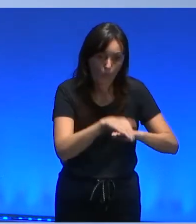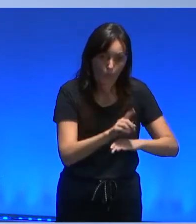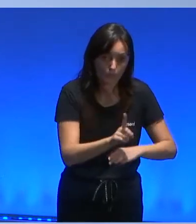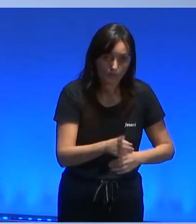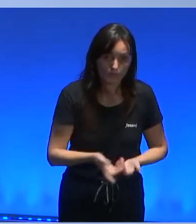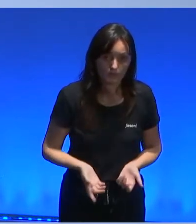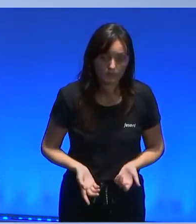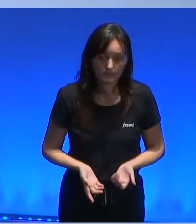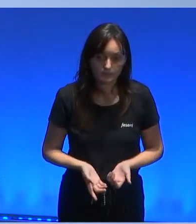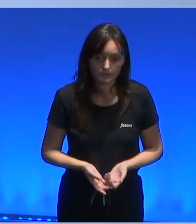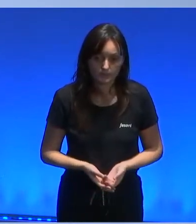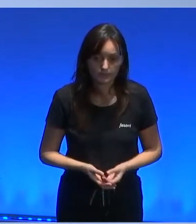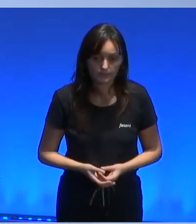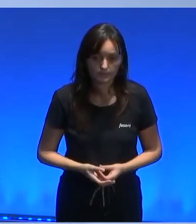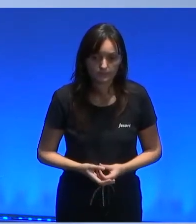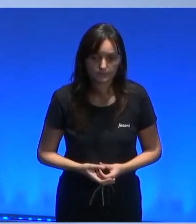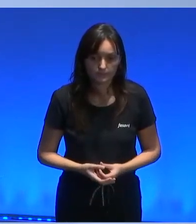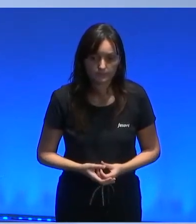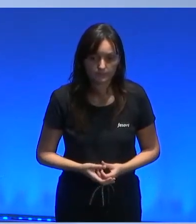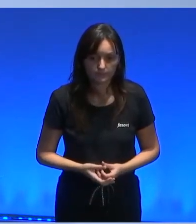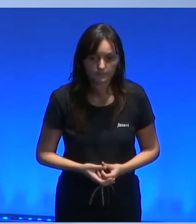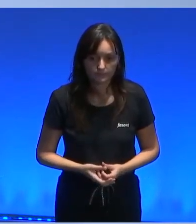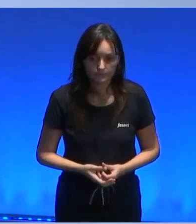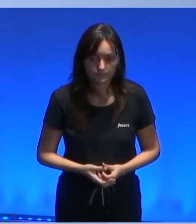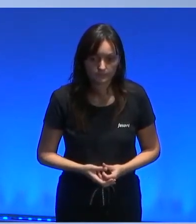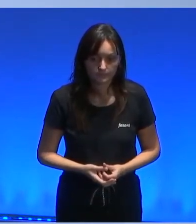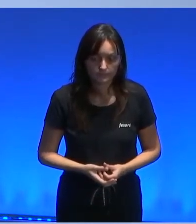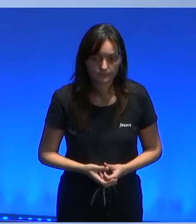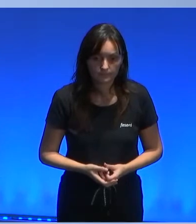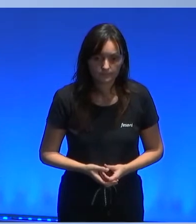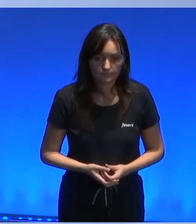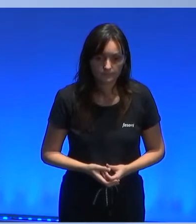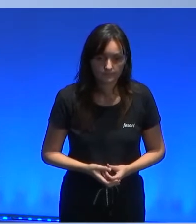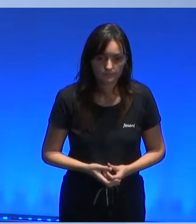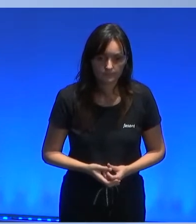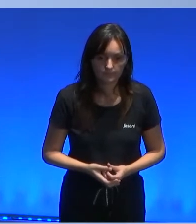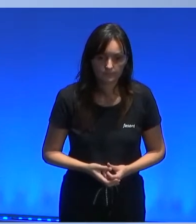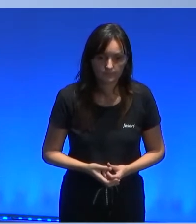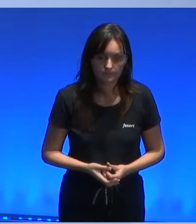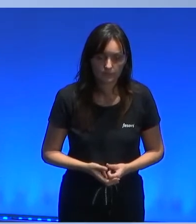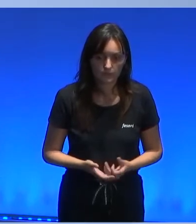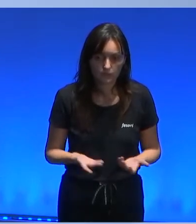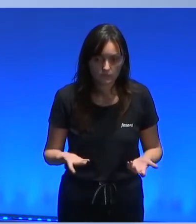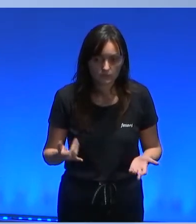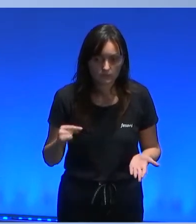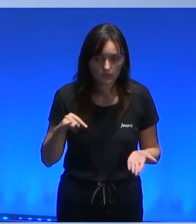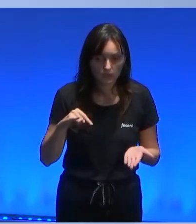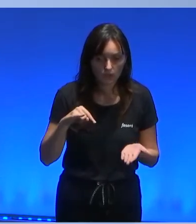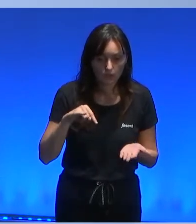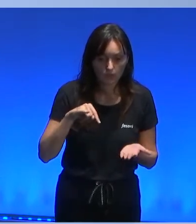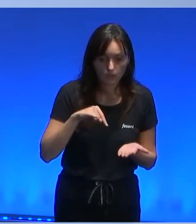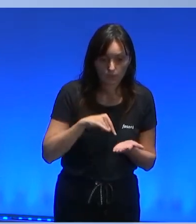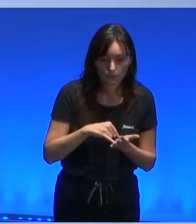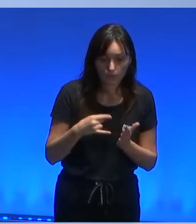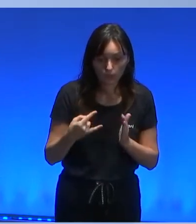Por lo cual, el proyecto que